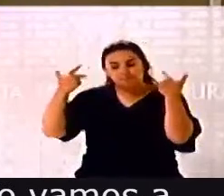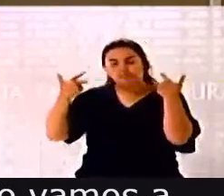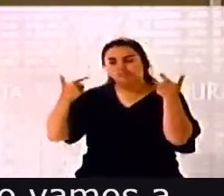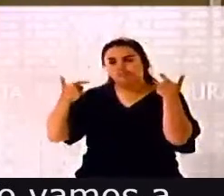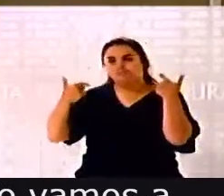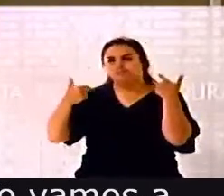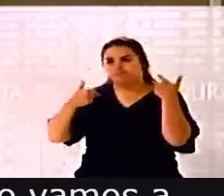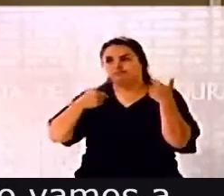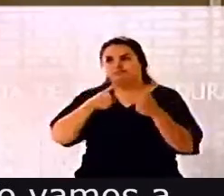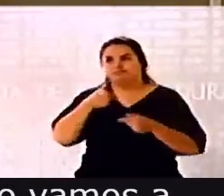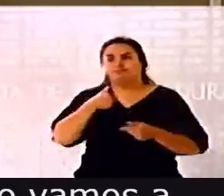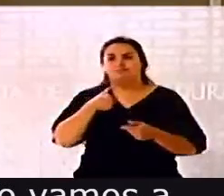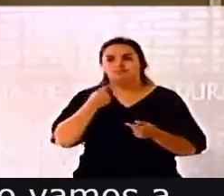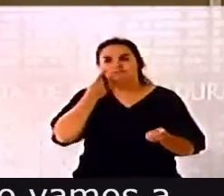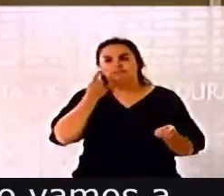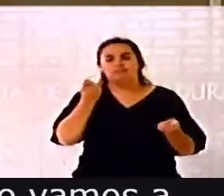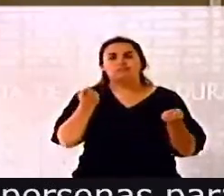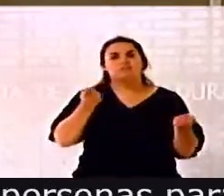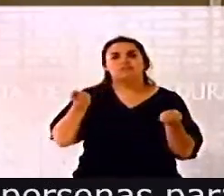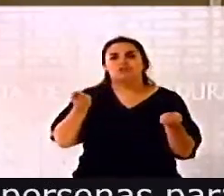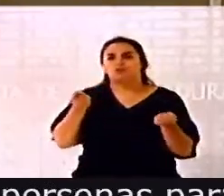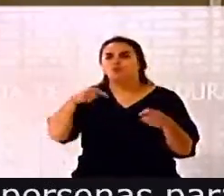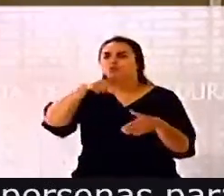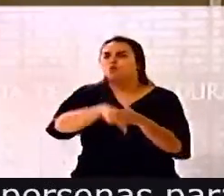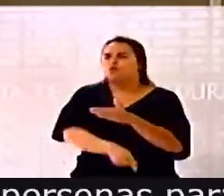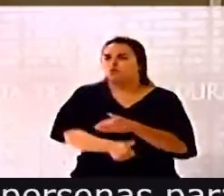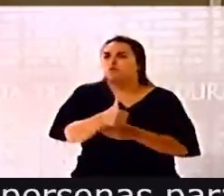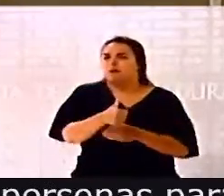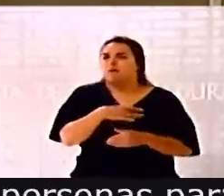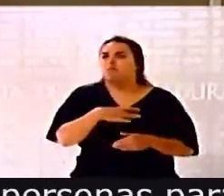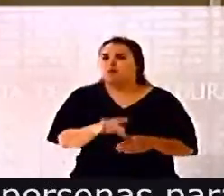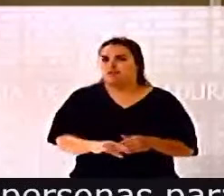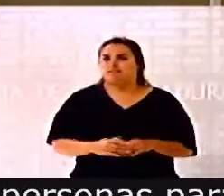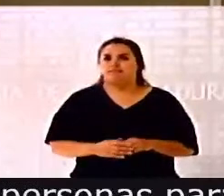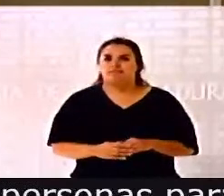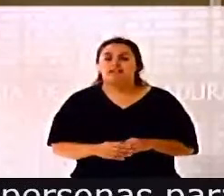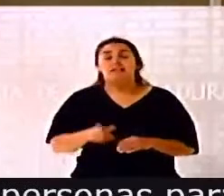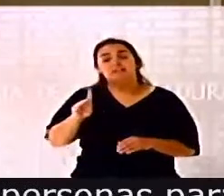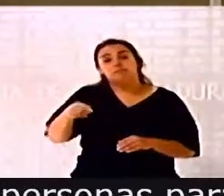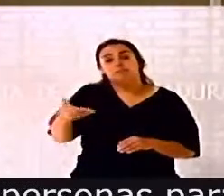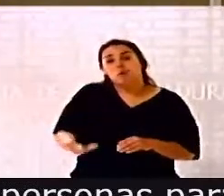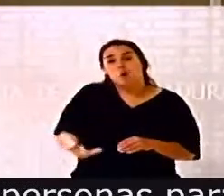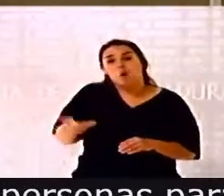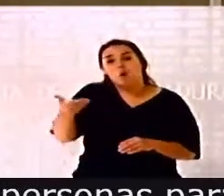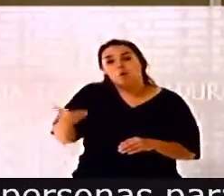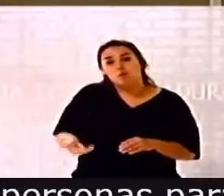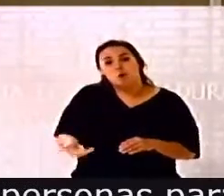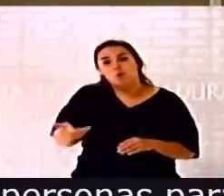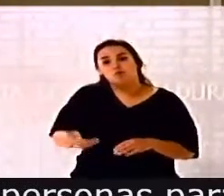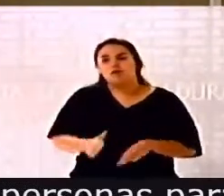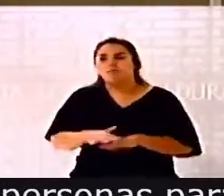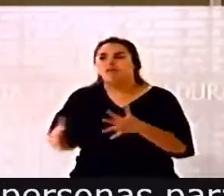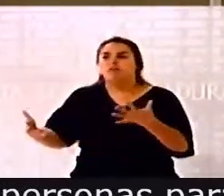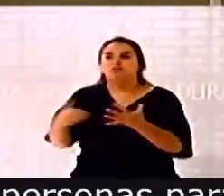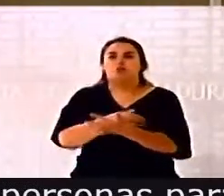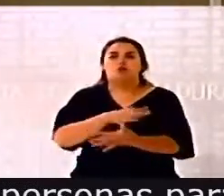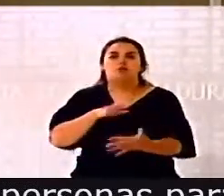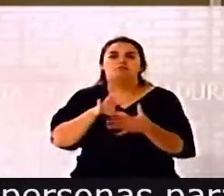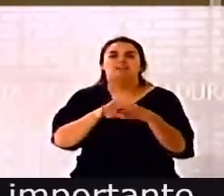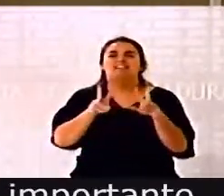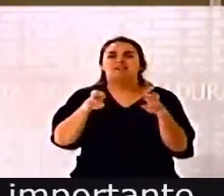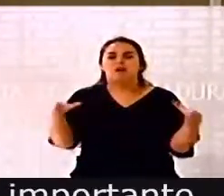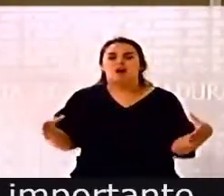tener un rastreo muchísimo más importante y, desde luego, es muy importante para todo lo que es la comunidad